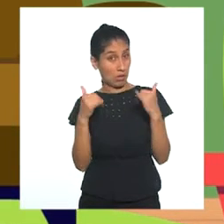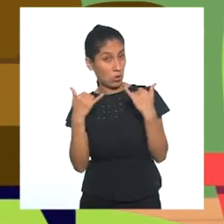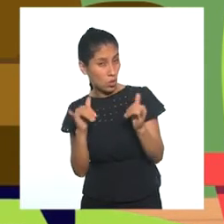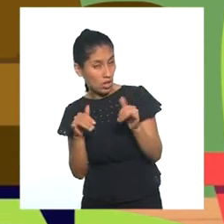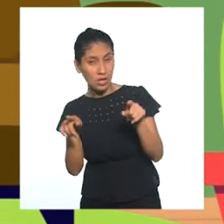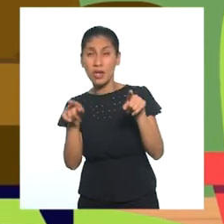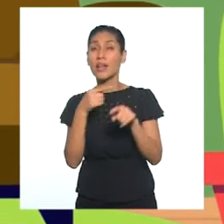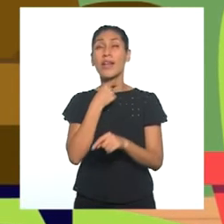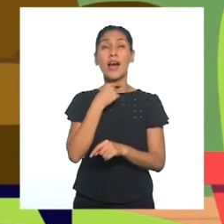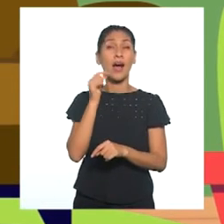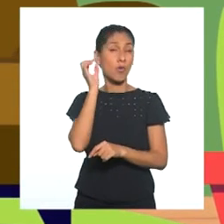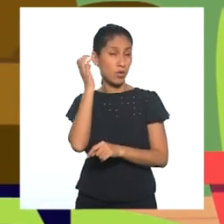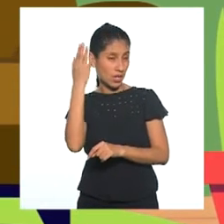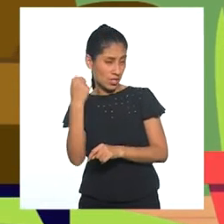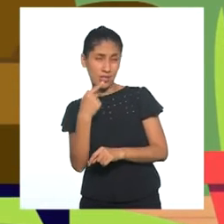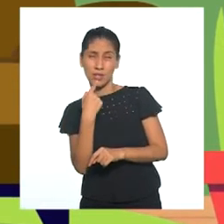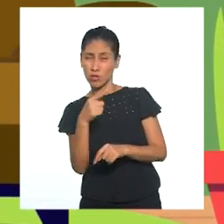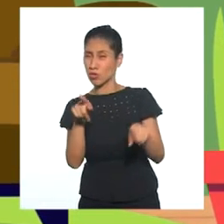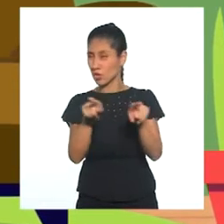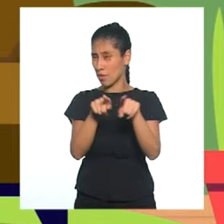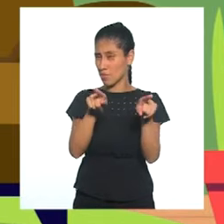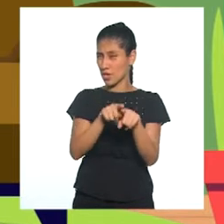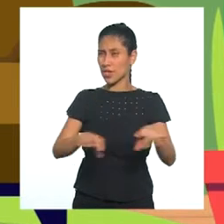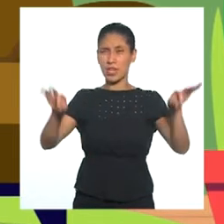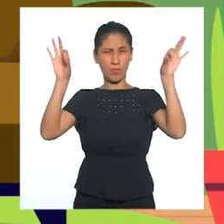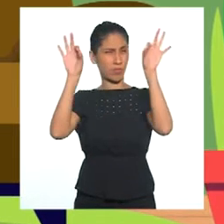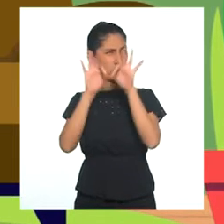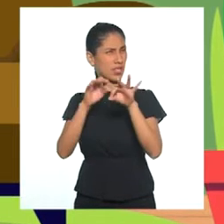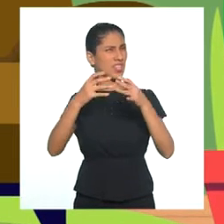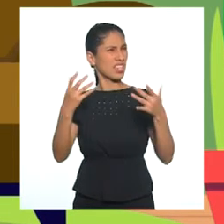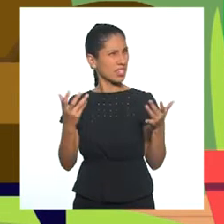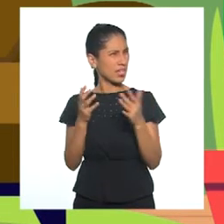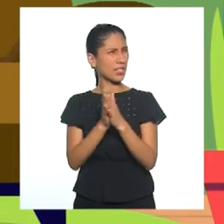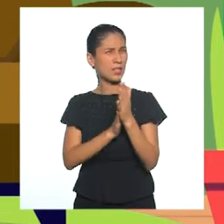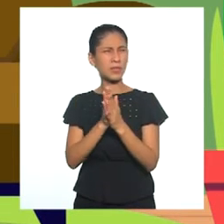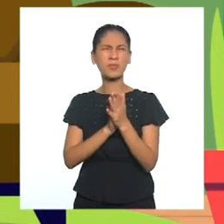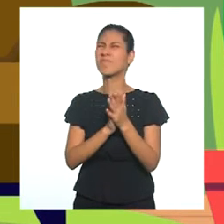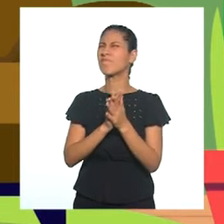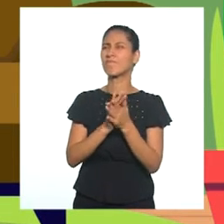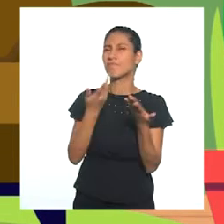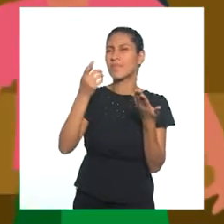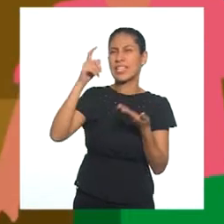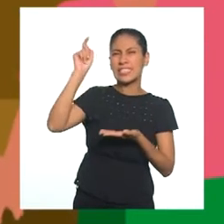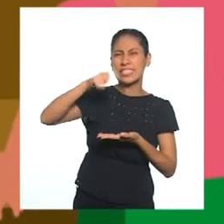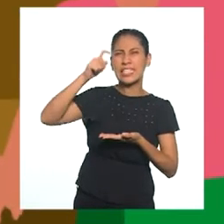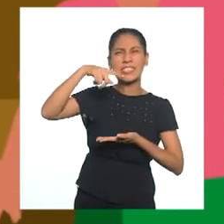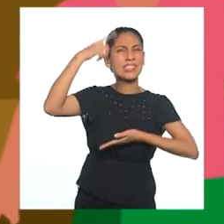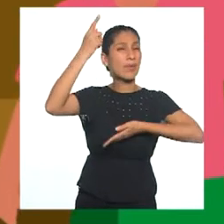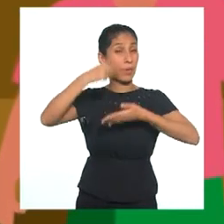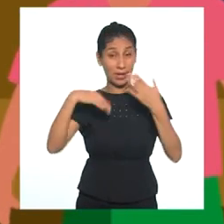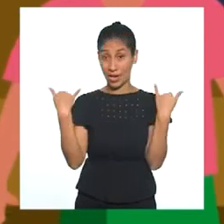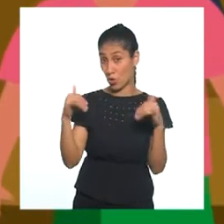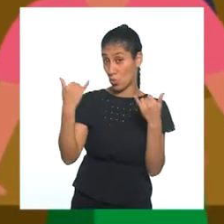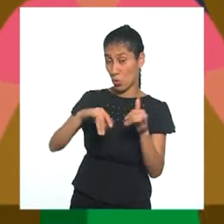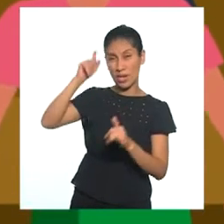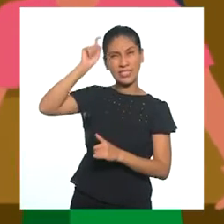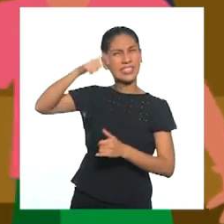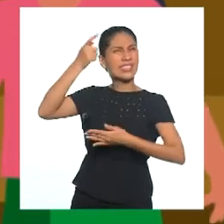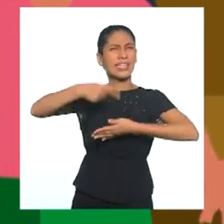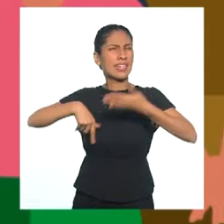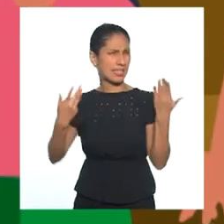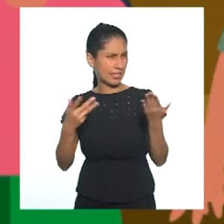que también era importante saber qué se necesitaría para las